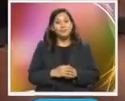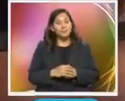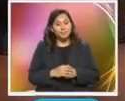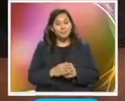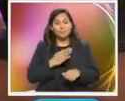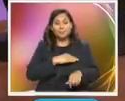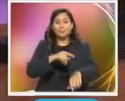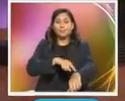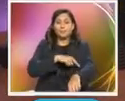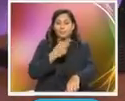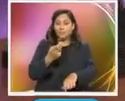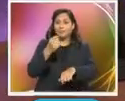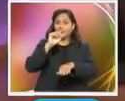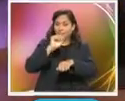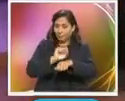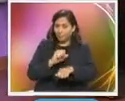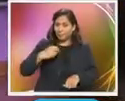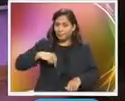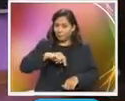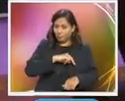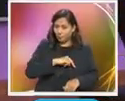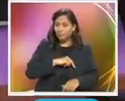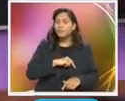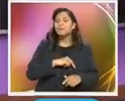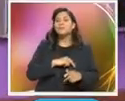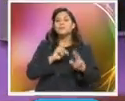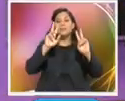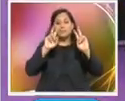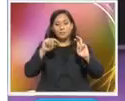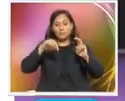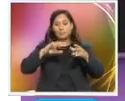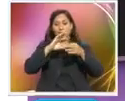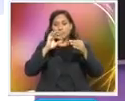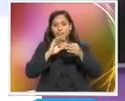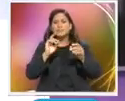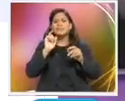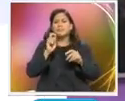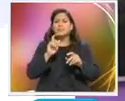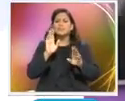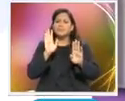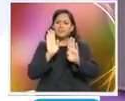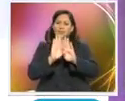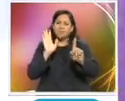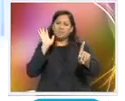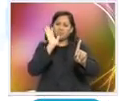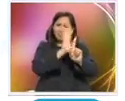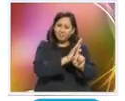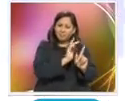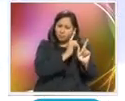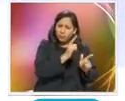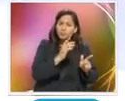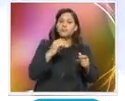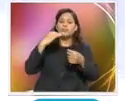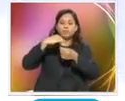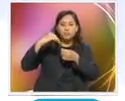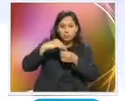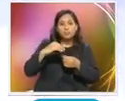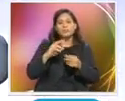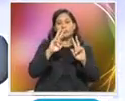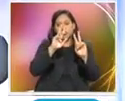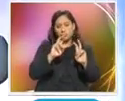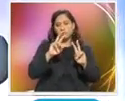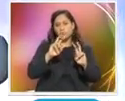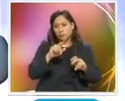Y bueno, durante esta semana hemos y estaremos tratando aquí en tus ciudades sobre el tema del acoso que puede suceder en cualquier contexto. Y